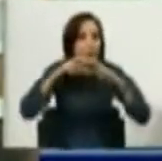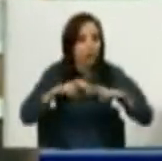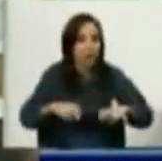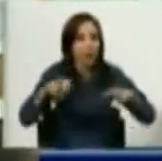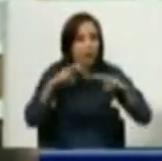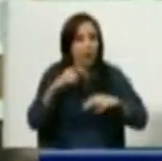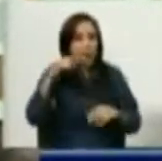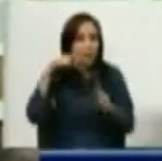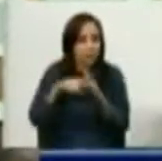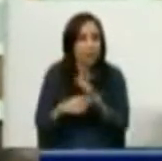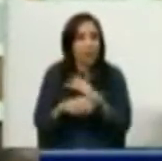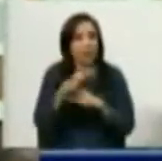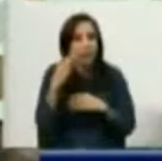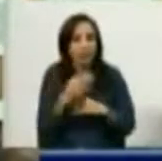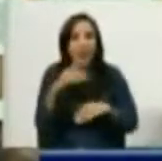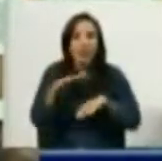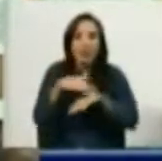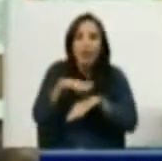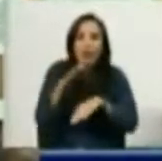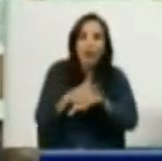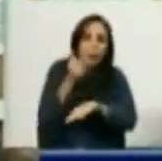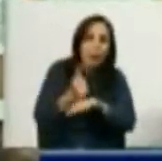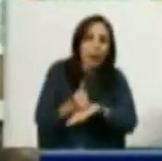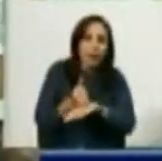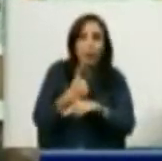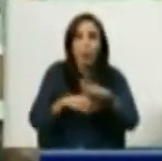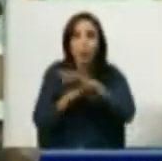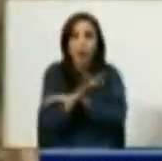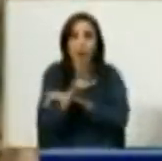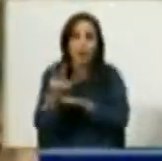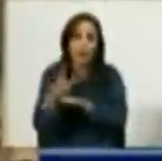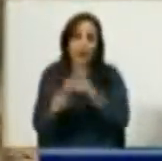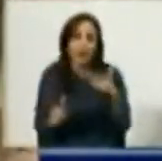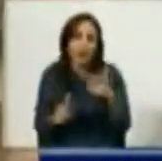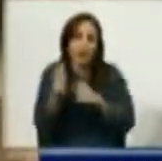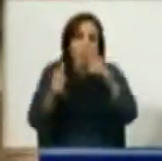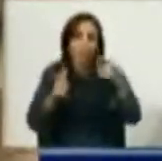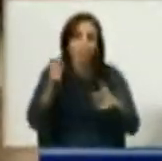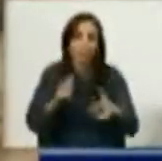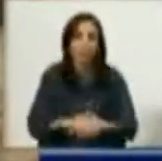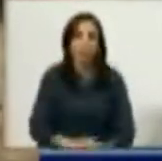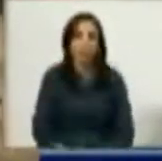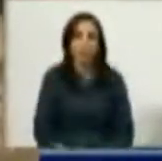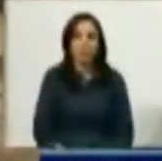Dónde están los culpables los asesinos de los cuarenta y tres de Ayotzinapa